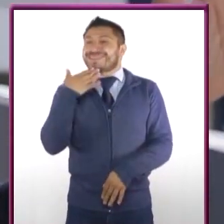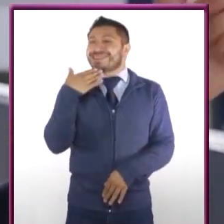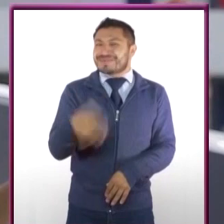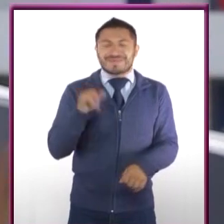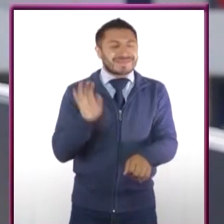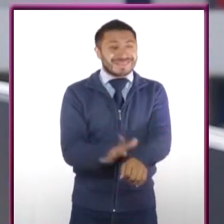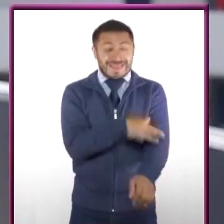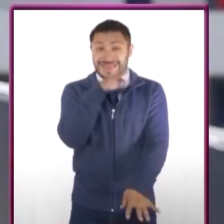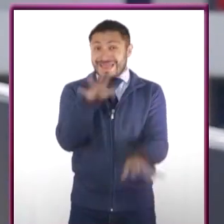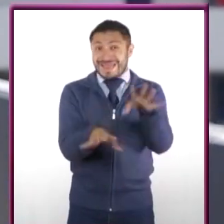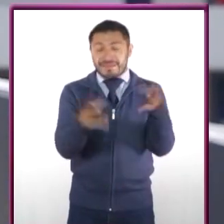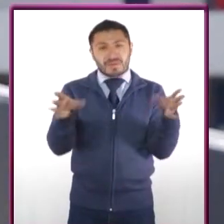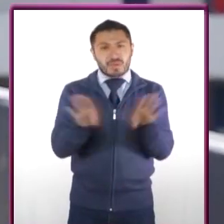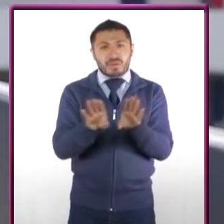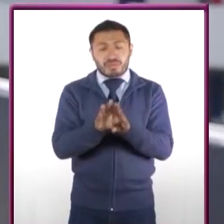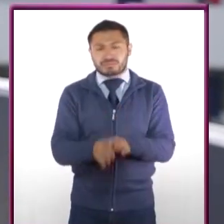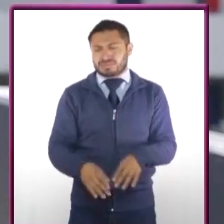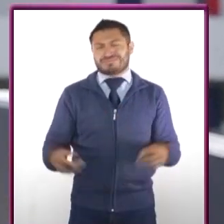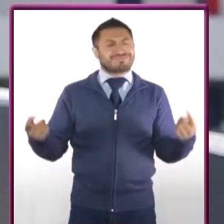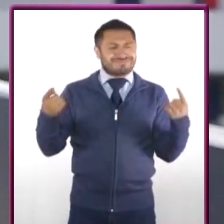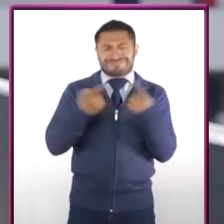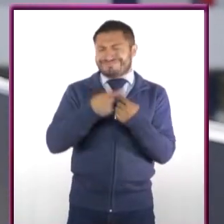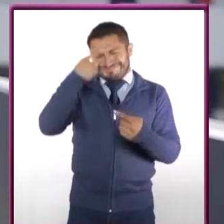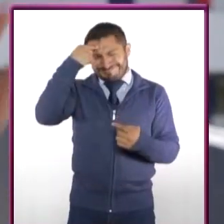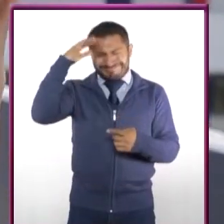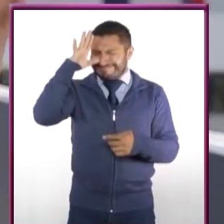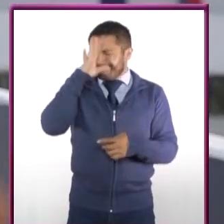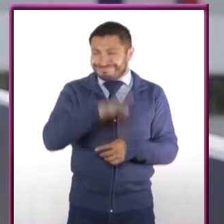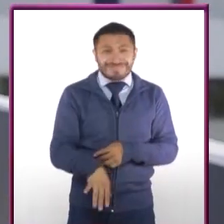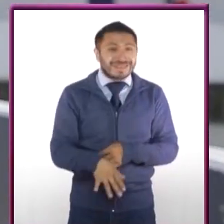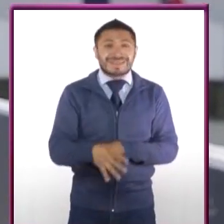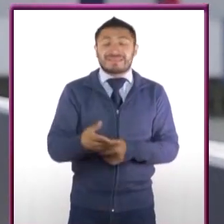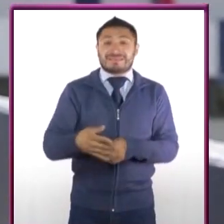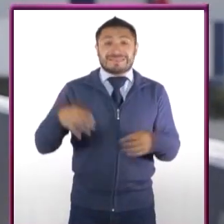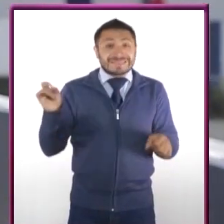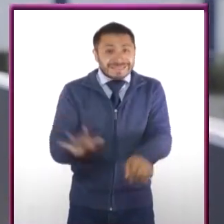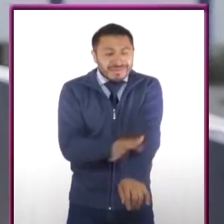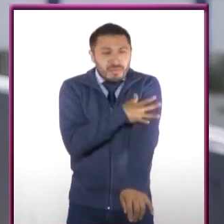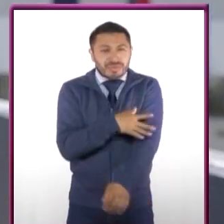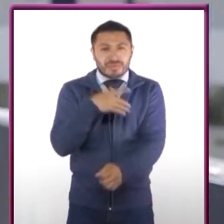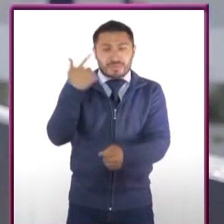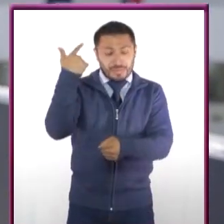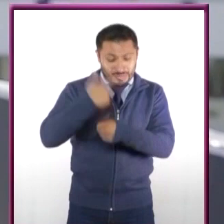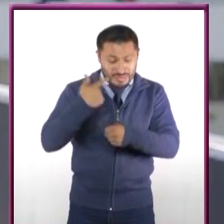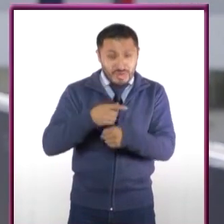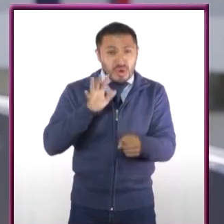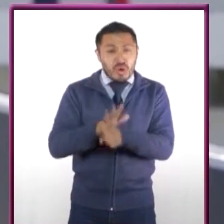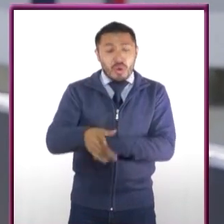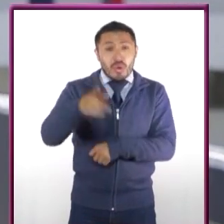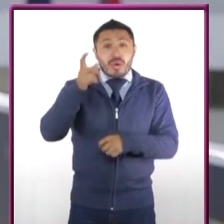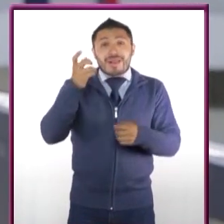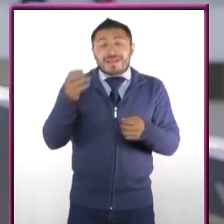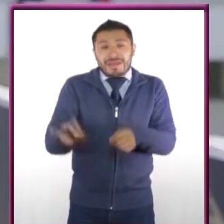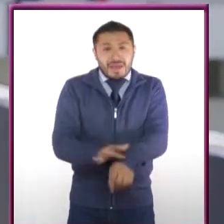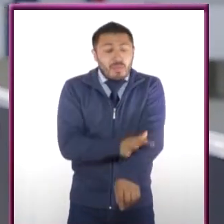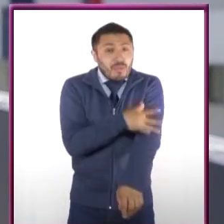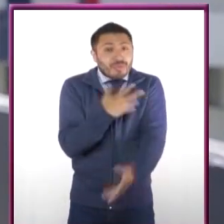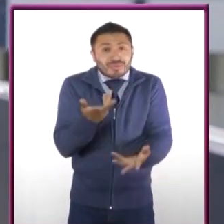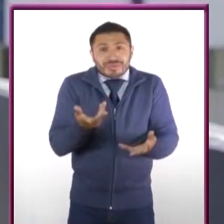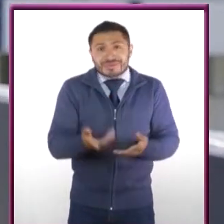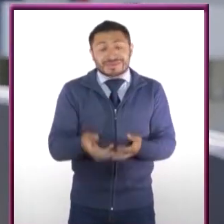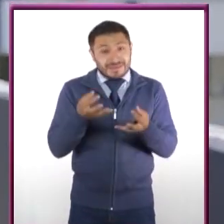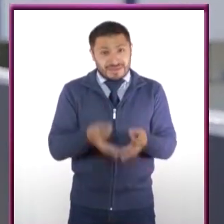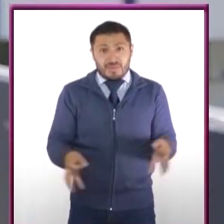bien y a veces simplemente nos trae de cabeza. Las emociones. Identificar nuestras emociones recurrentes es